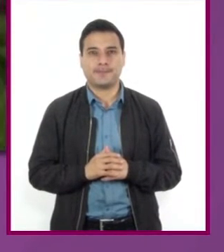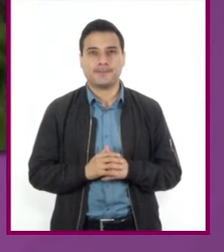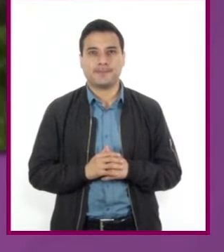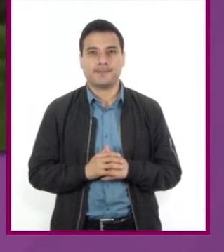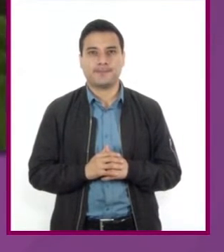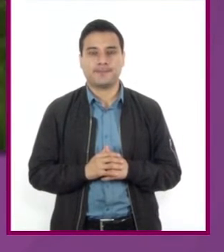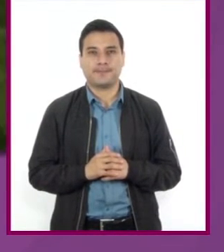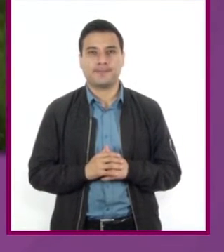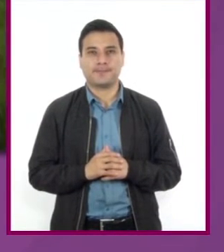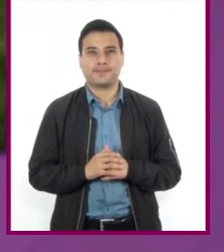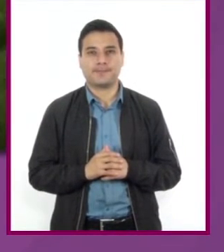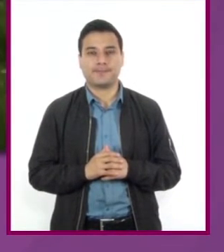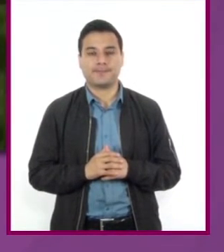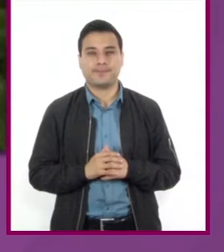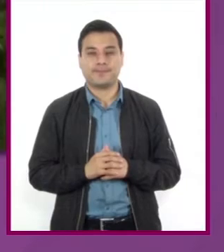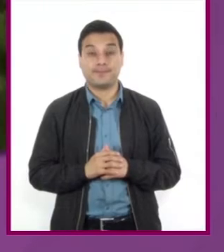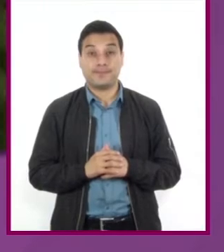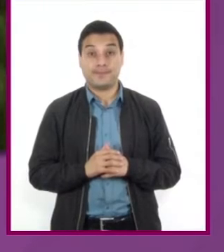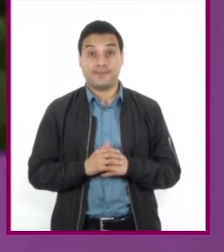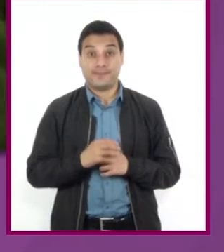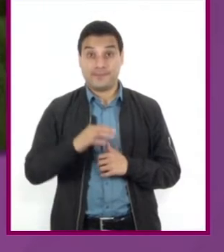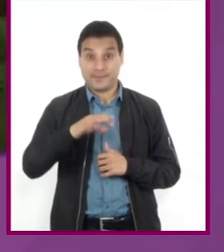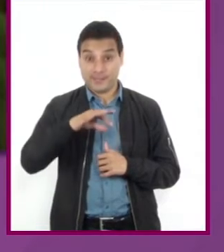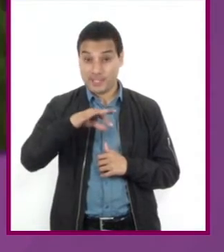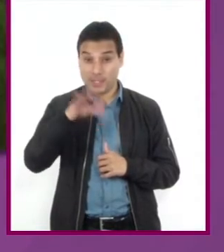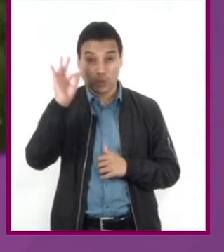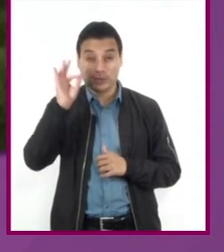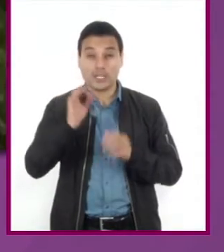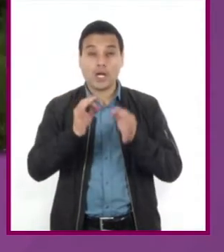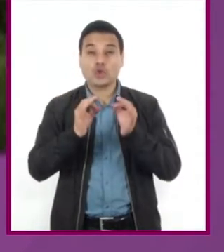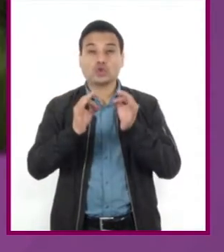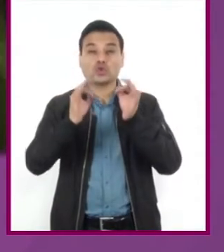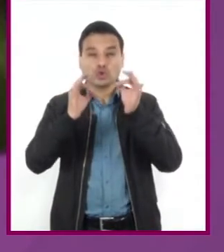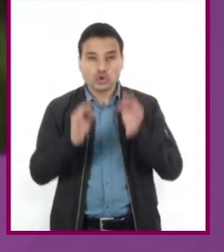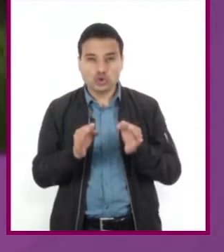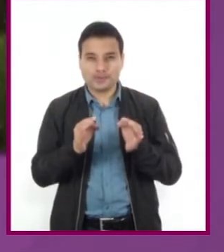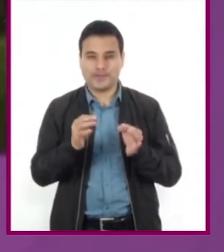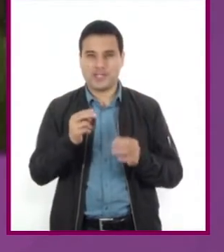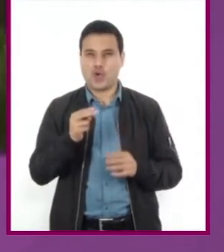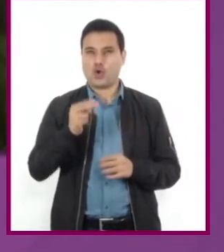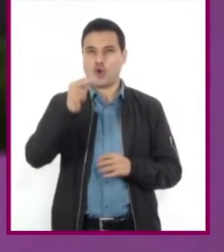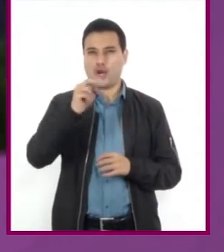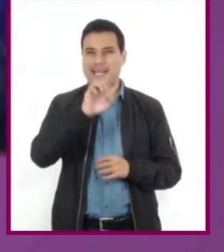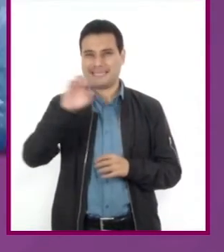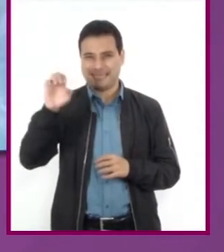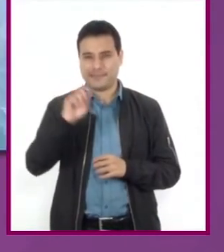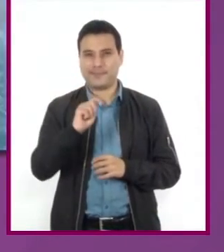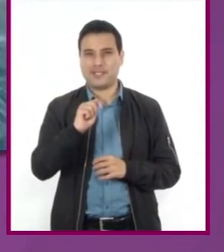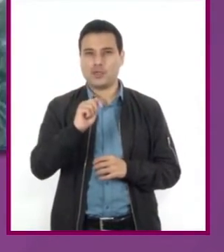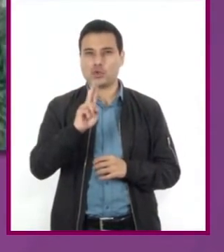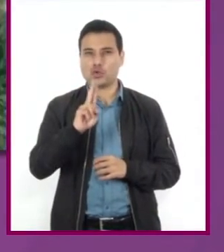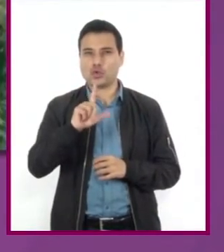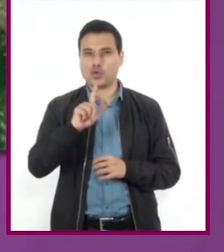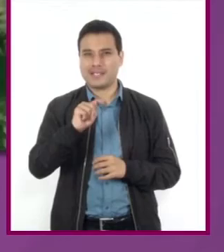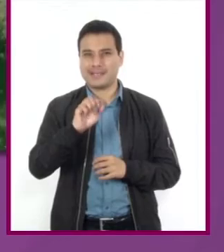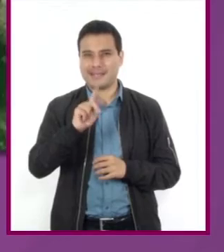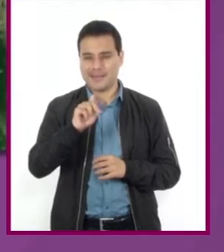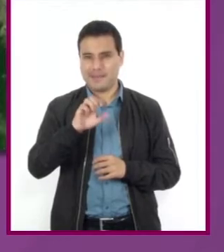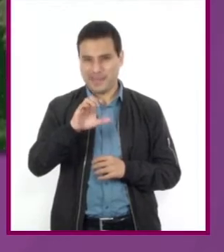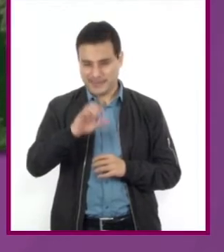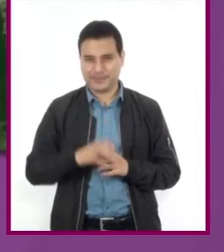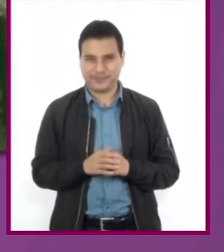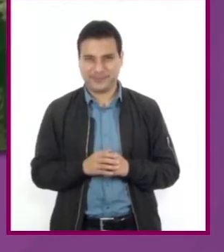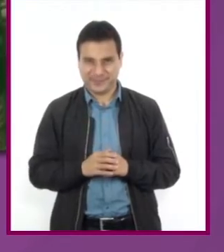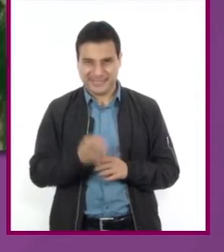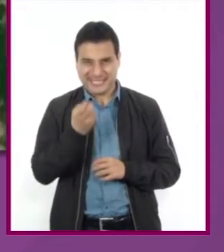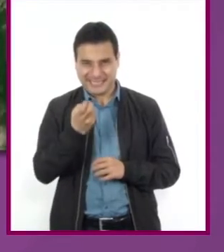Nos encontramos en el extremo noreste del municipio de Tultepec, en la zona ejidal de